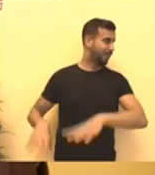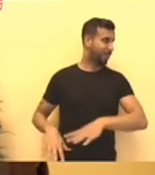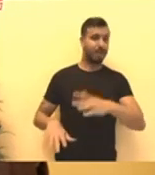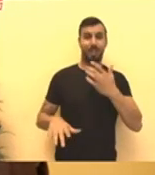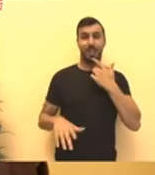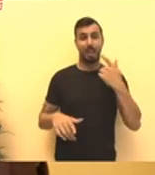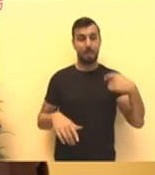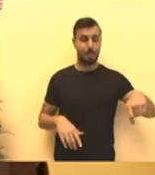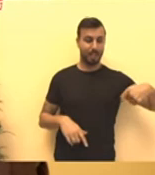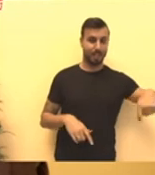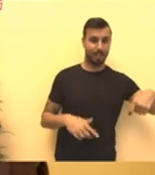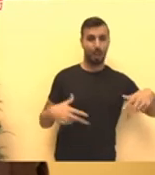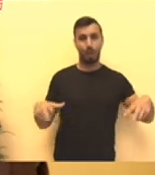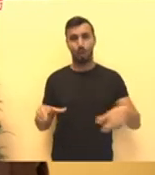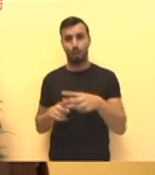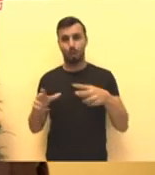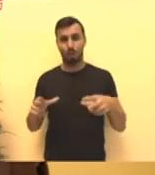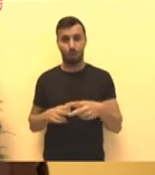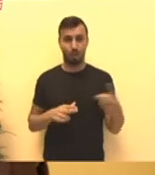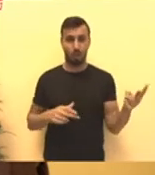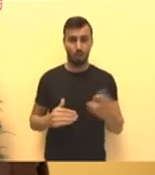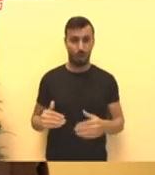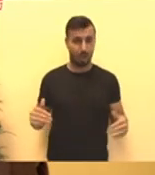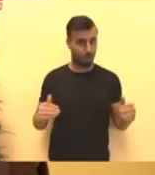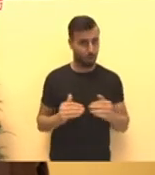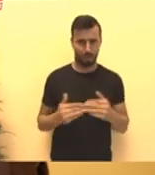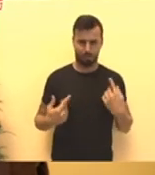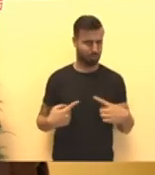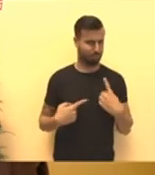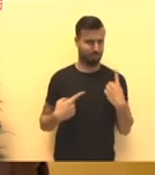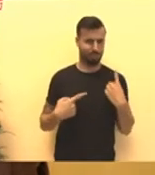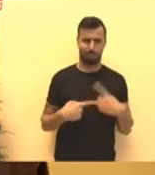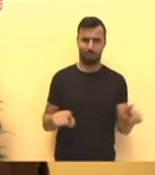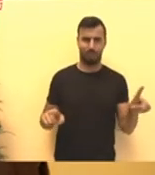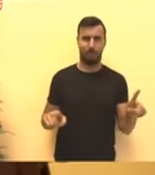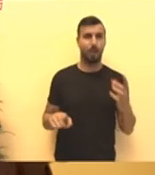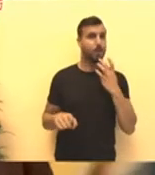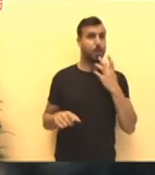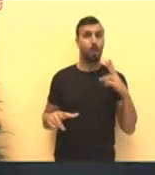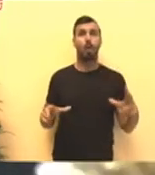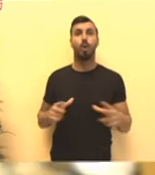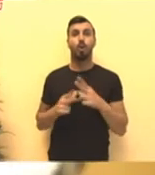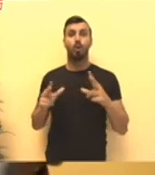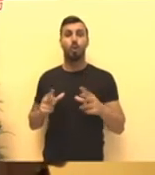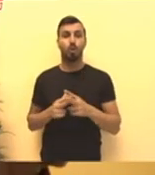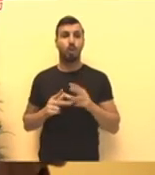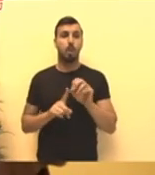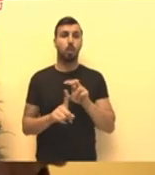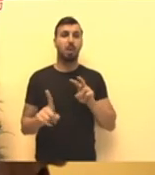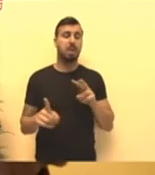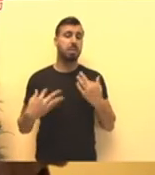socia de una asociación. Cuando eres presidenta tienes una perspectiva mucho más grande. Cuando se creó la asociación, una